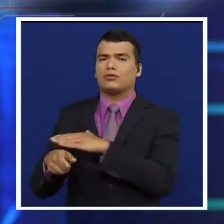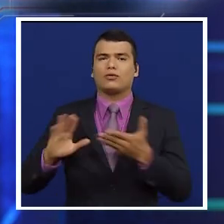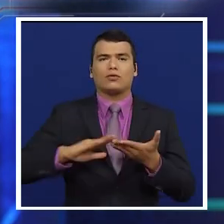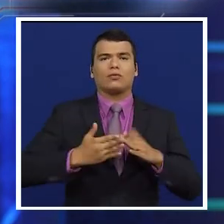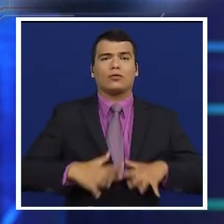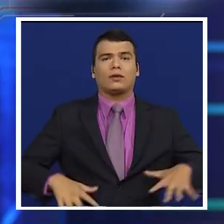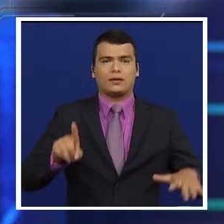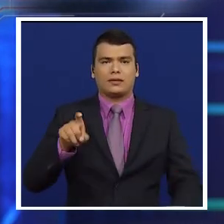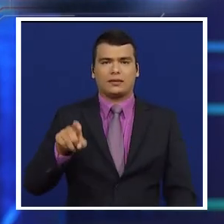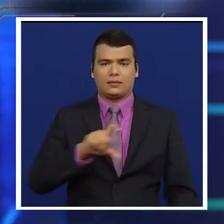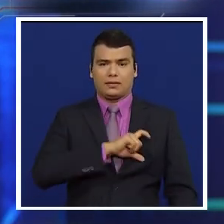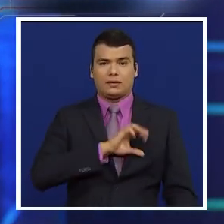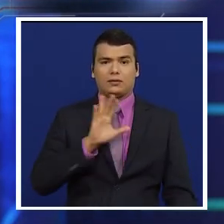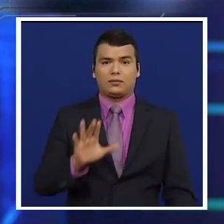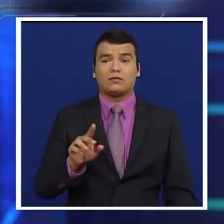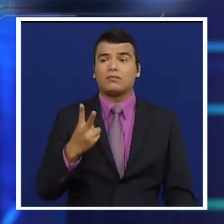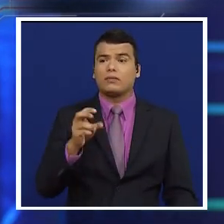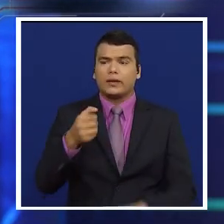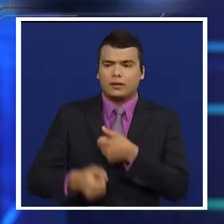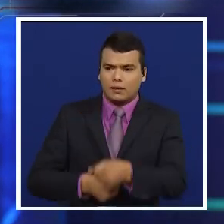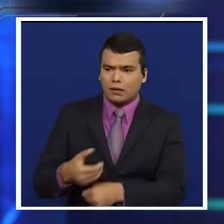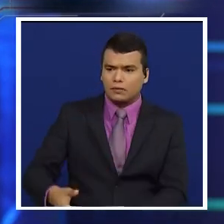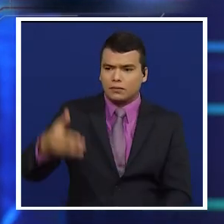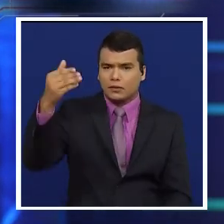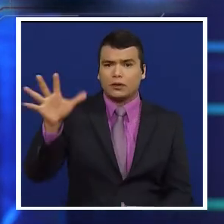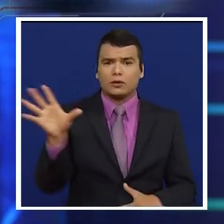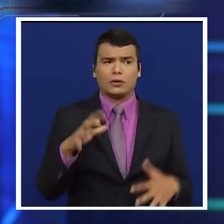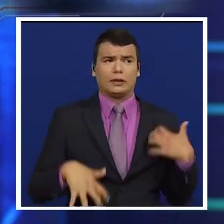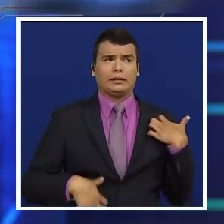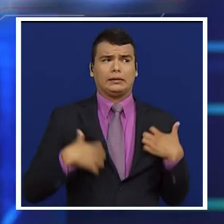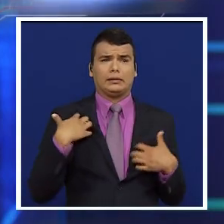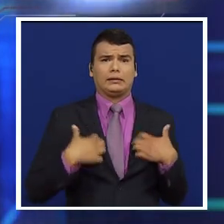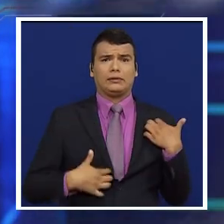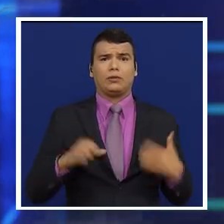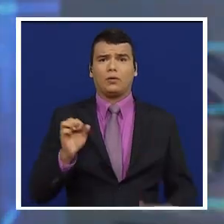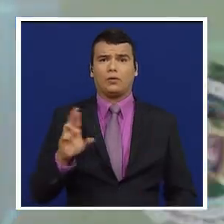a sus 20 años logró sembrar el pánico en el oriente de la ciudad.